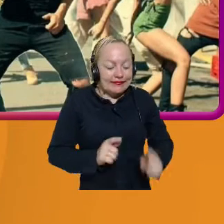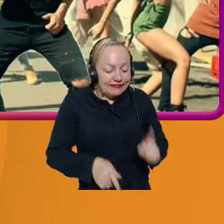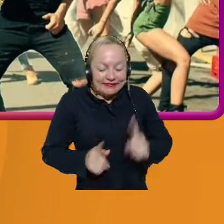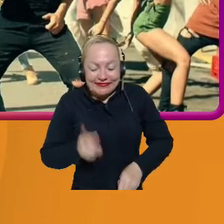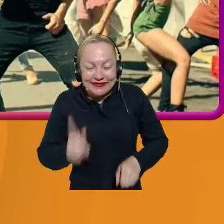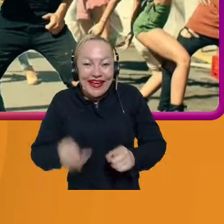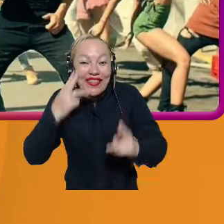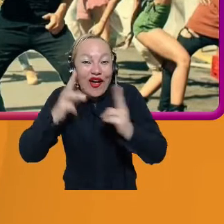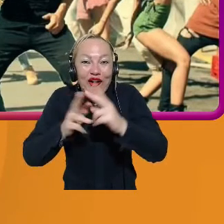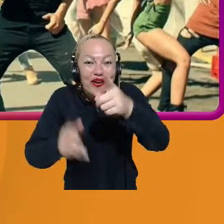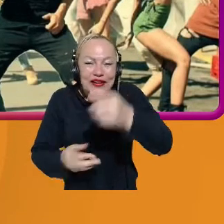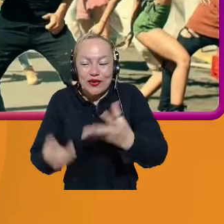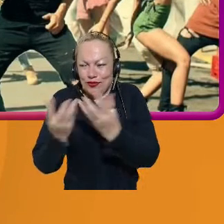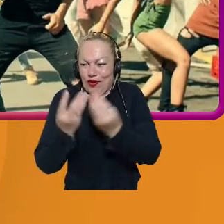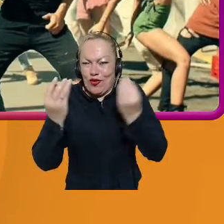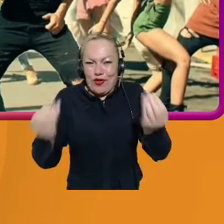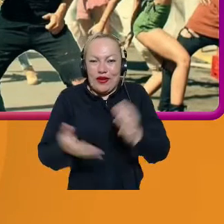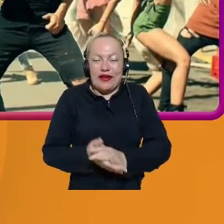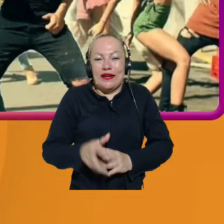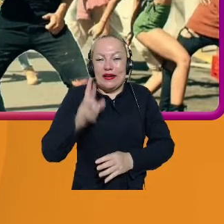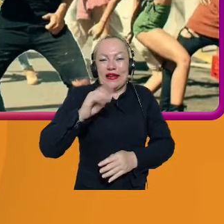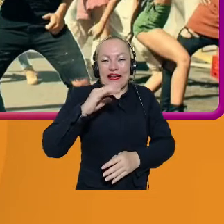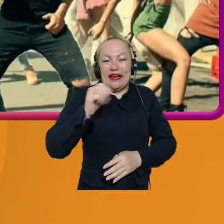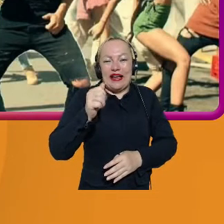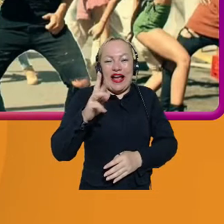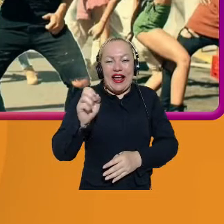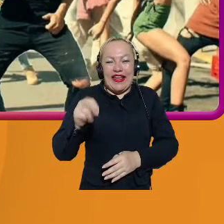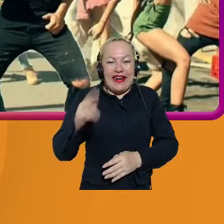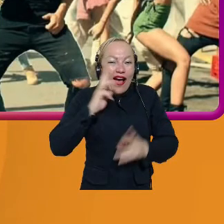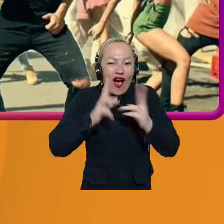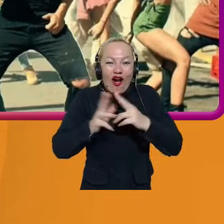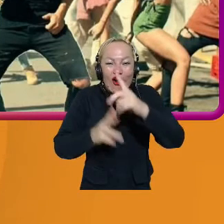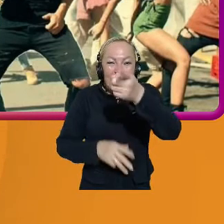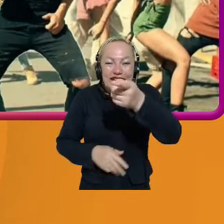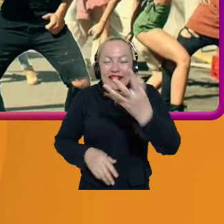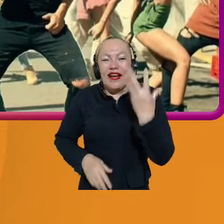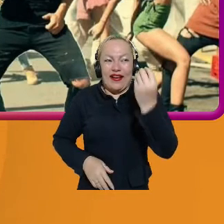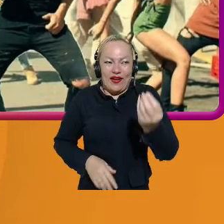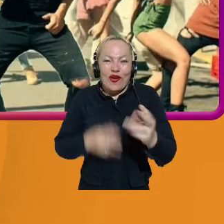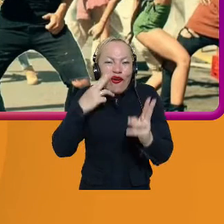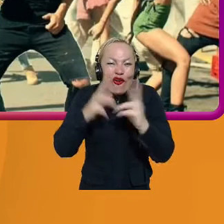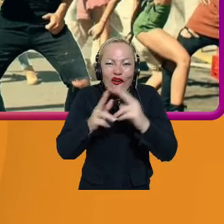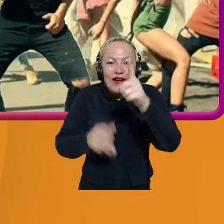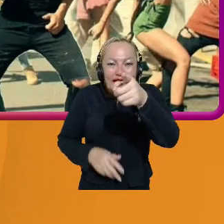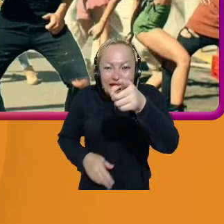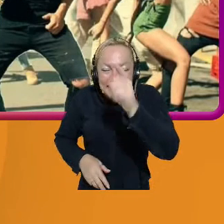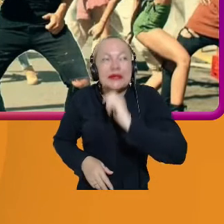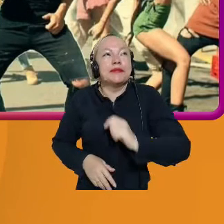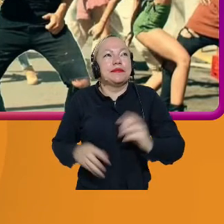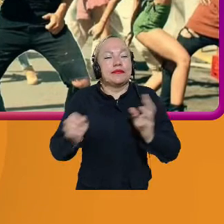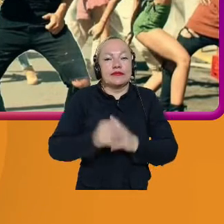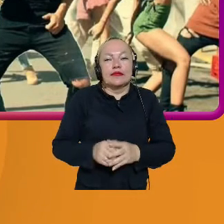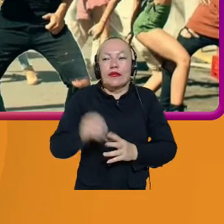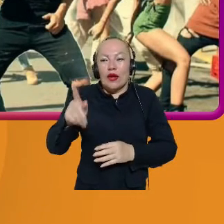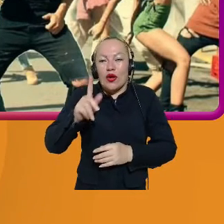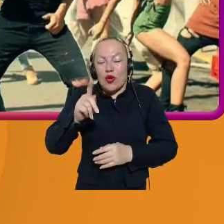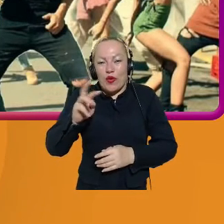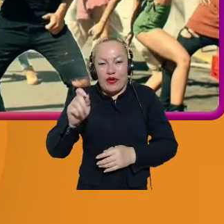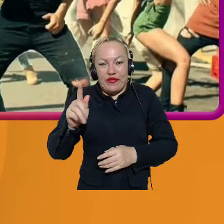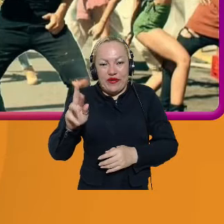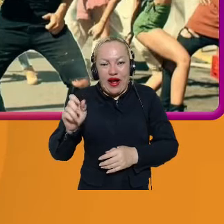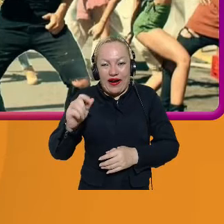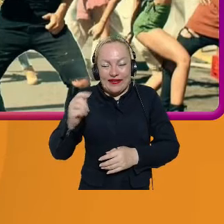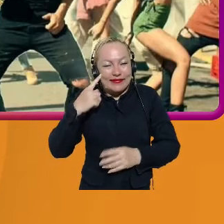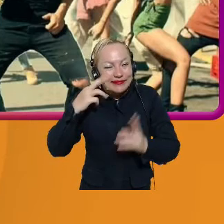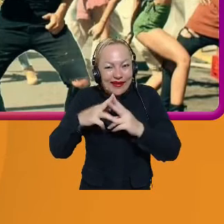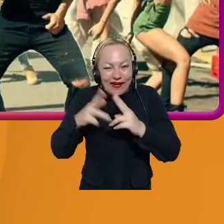a conocer grupos como Ricarena. Claro que sí. Llegaste a conocer agrupaciones como la de Wilfrido Vargas. Creo